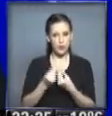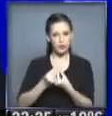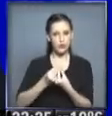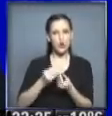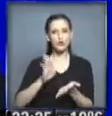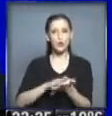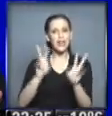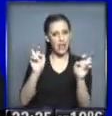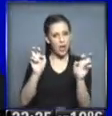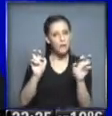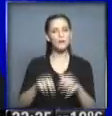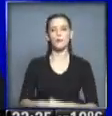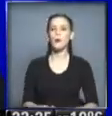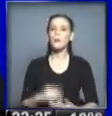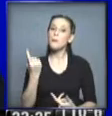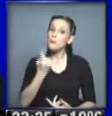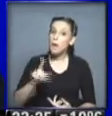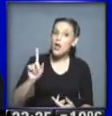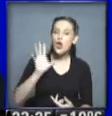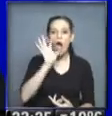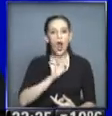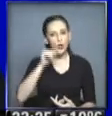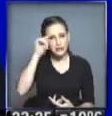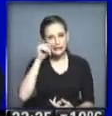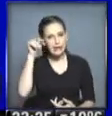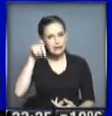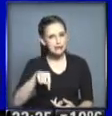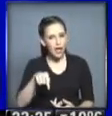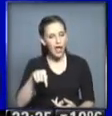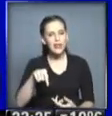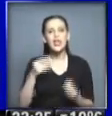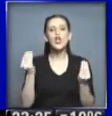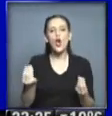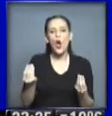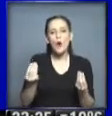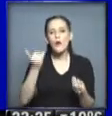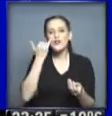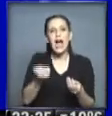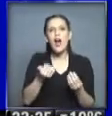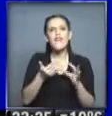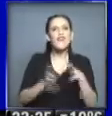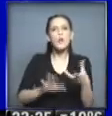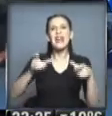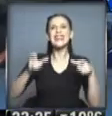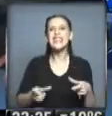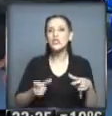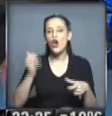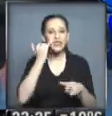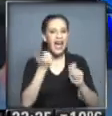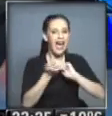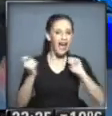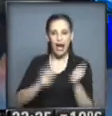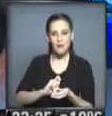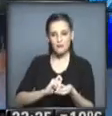materia, pero me parece que lo que está resultando interesante es cómo ya el concepto de disco está cambiando, ¿no? El